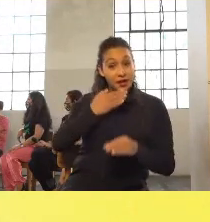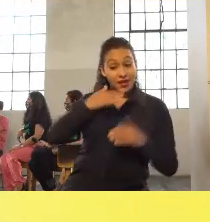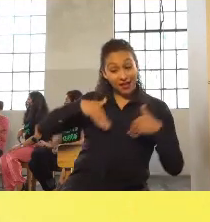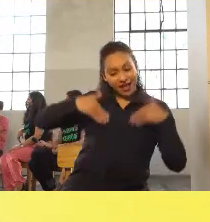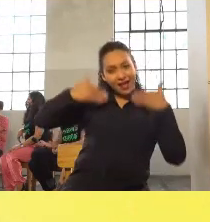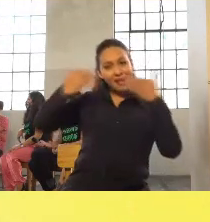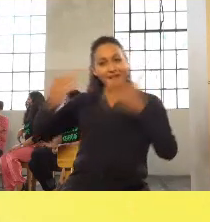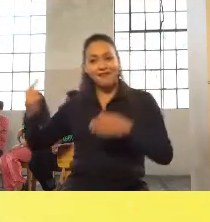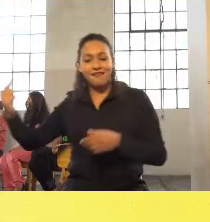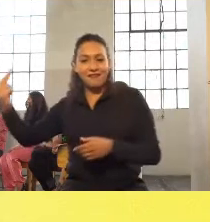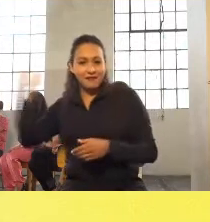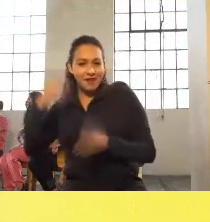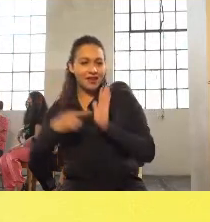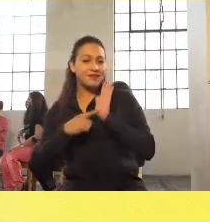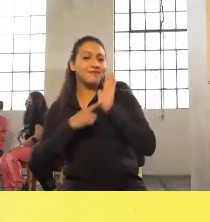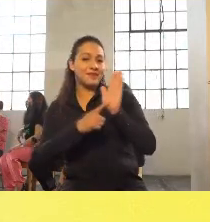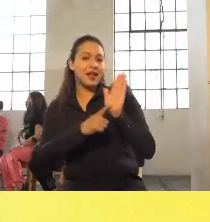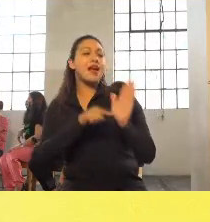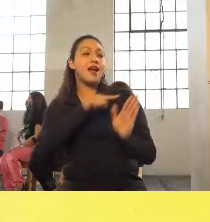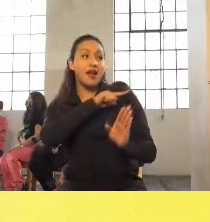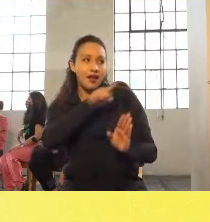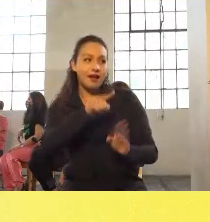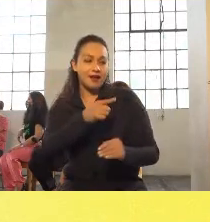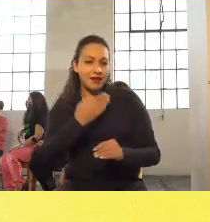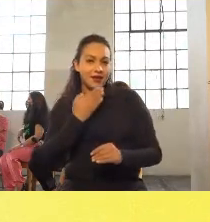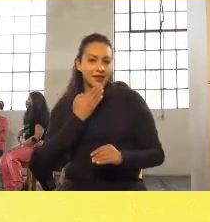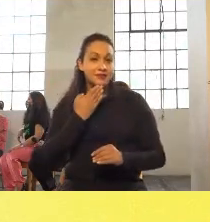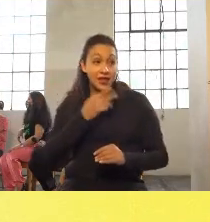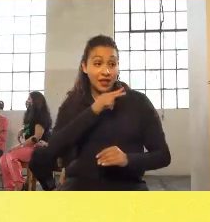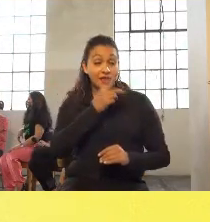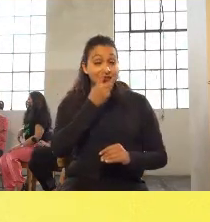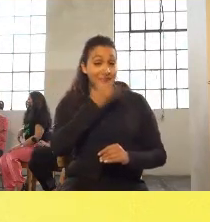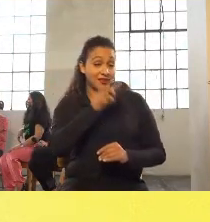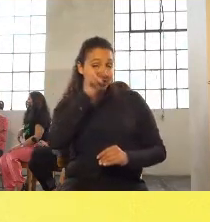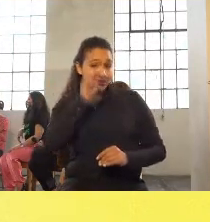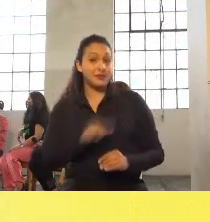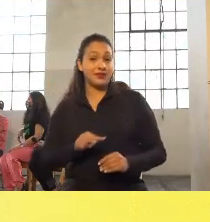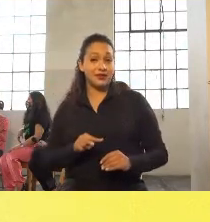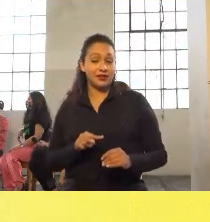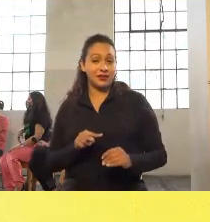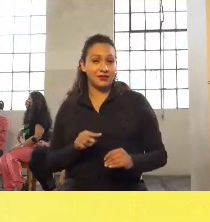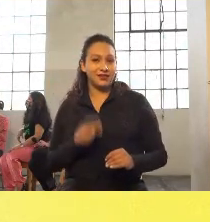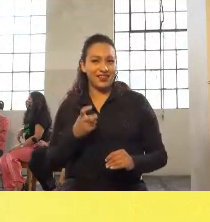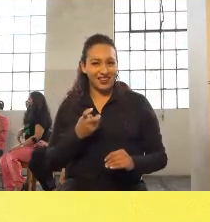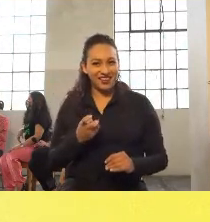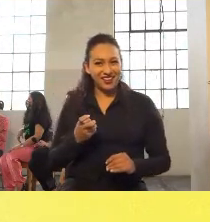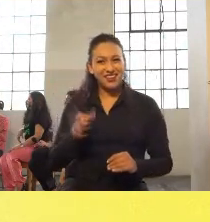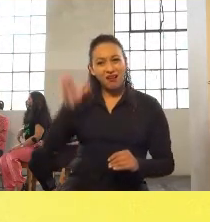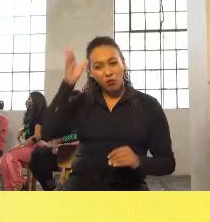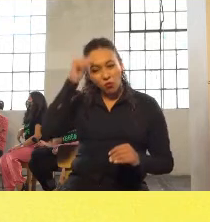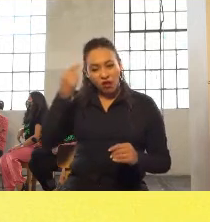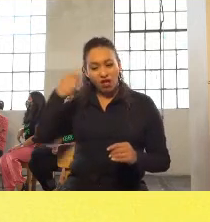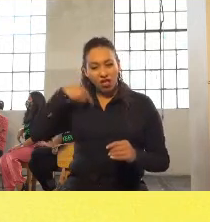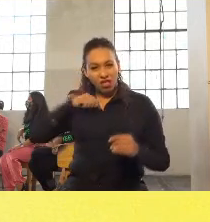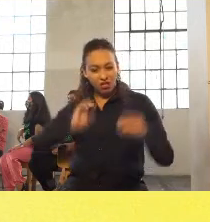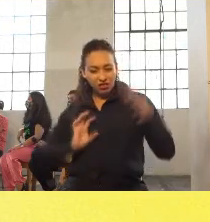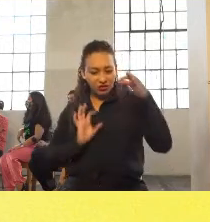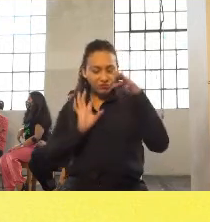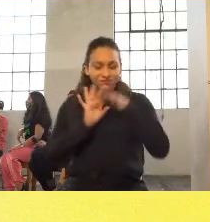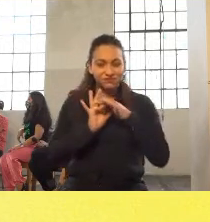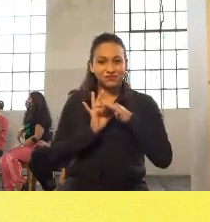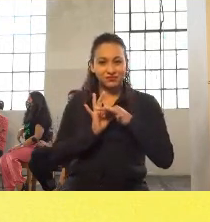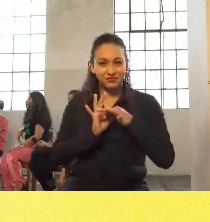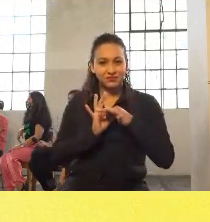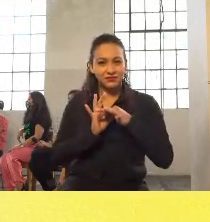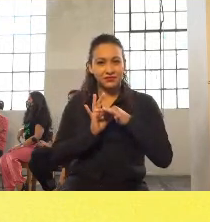¿Qué movimiento social no irrita conciencias, no? Si las cosas estuvieran, todos estuviéramos de acuerdo, pues entonces no existiría necesidad para que